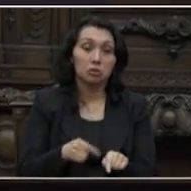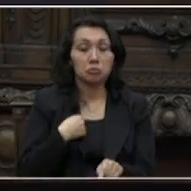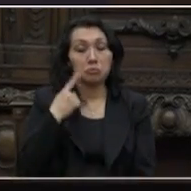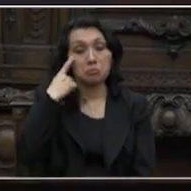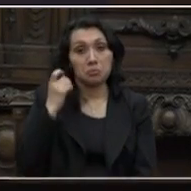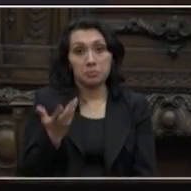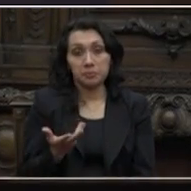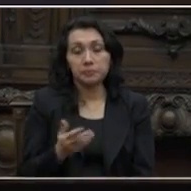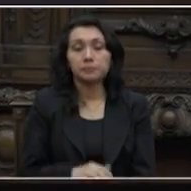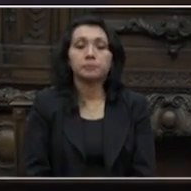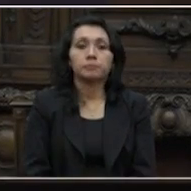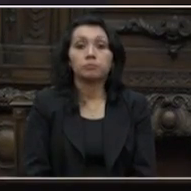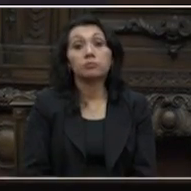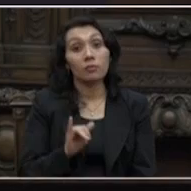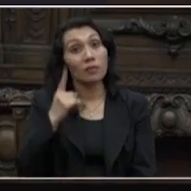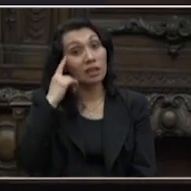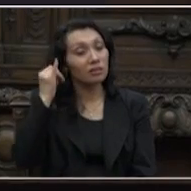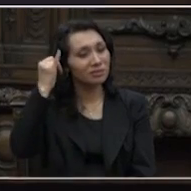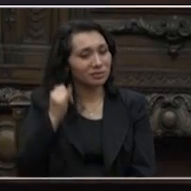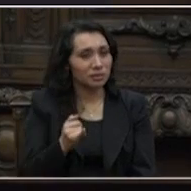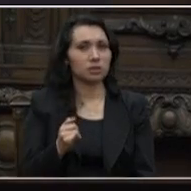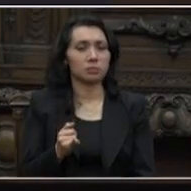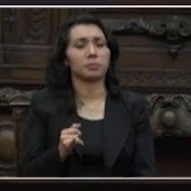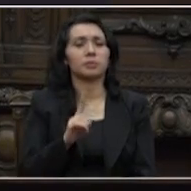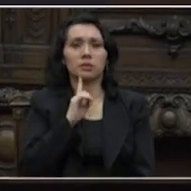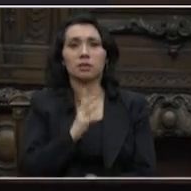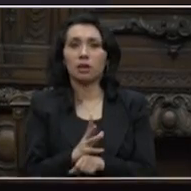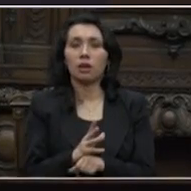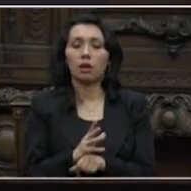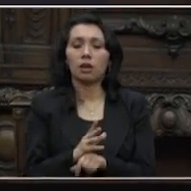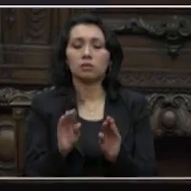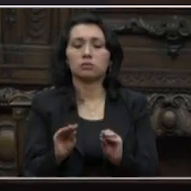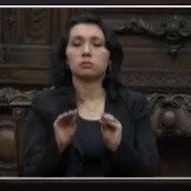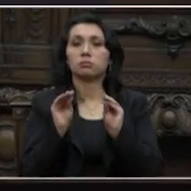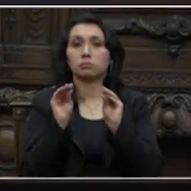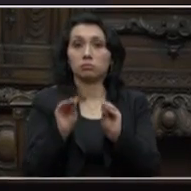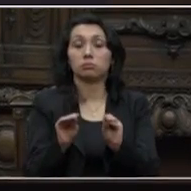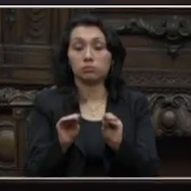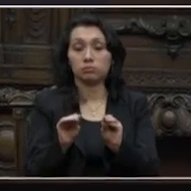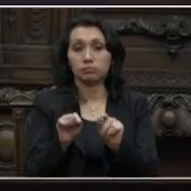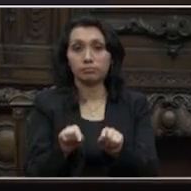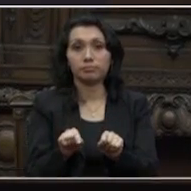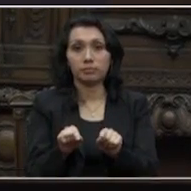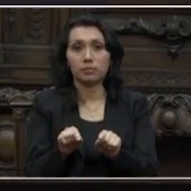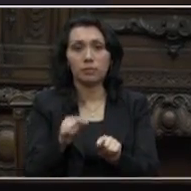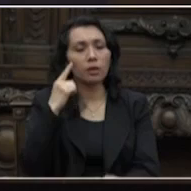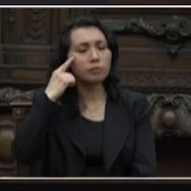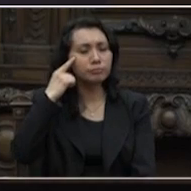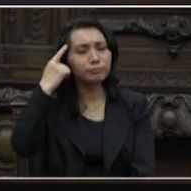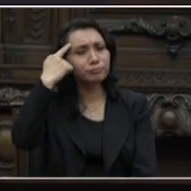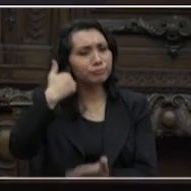parece. Y creo que siempre hay que situar la